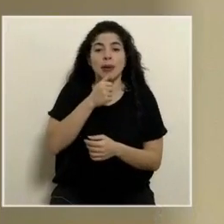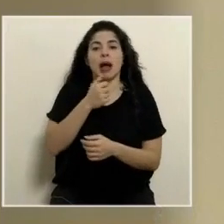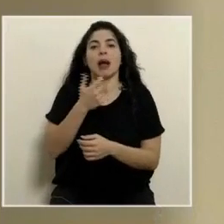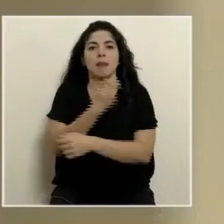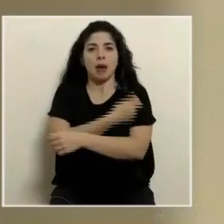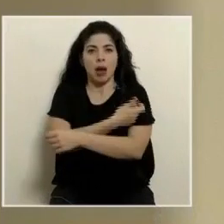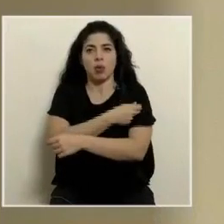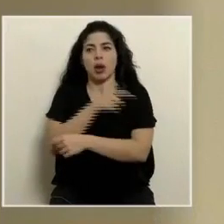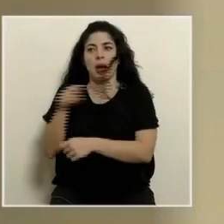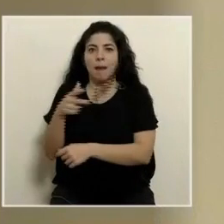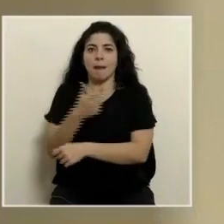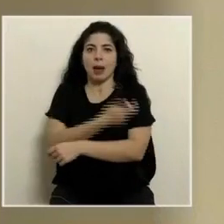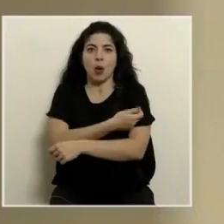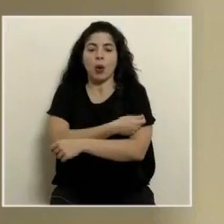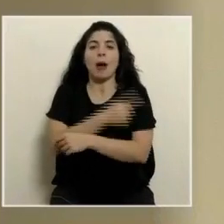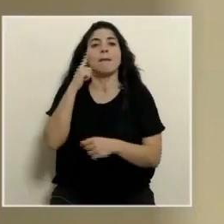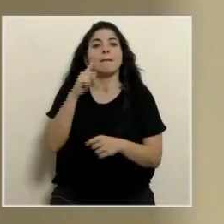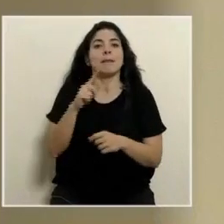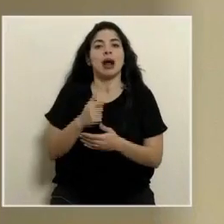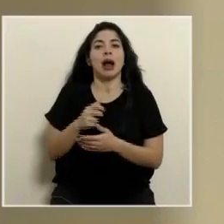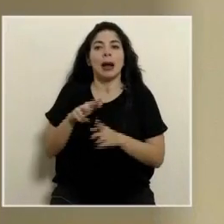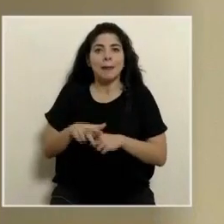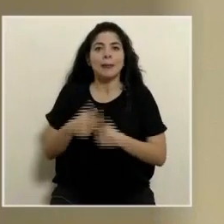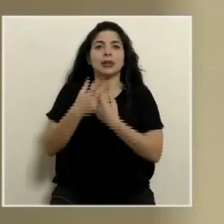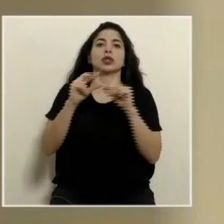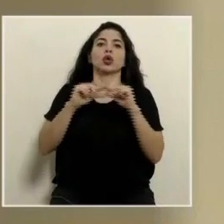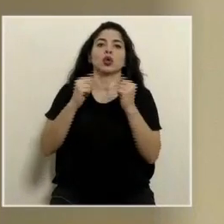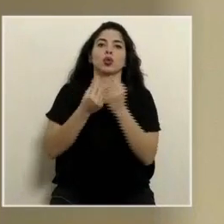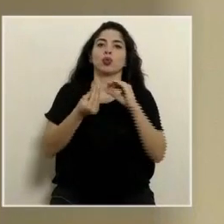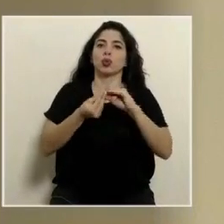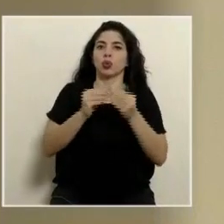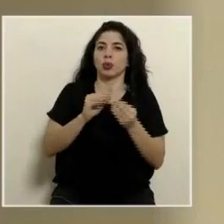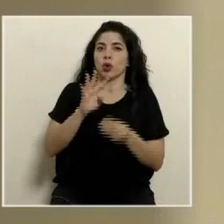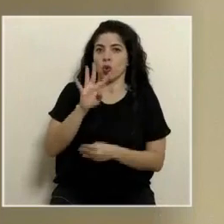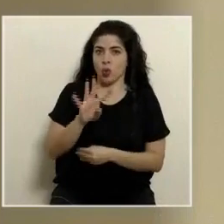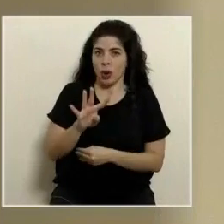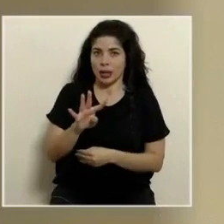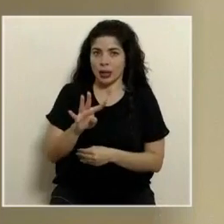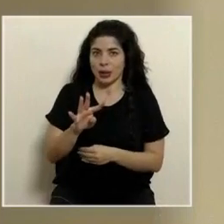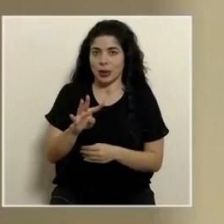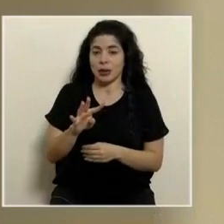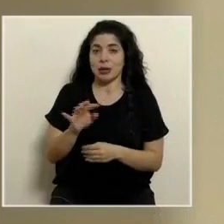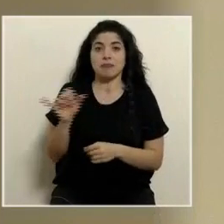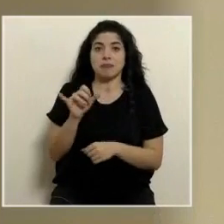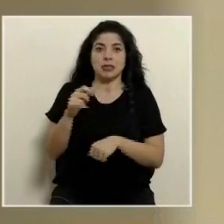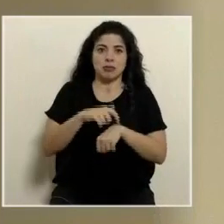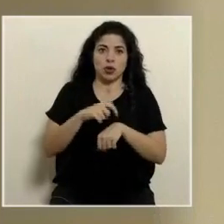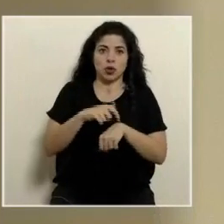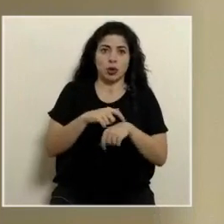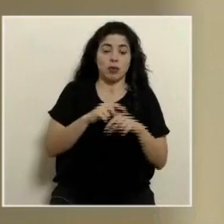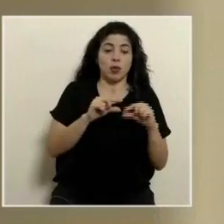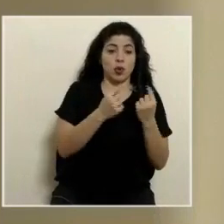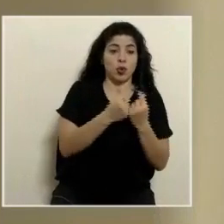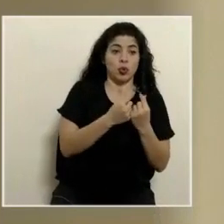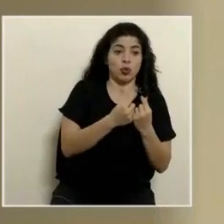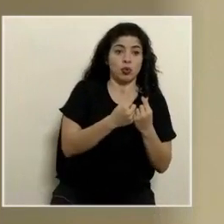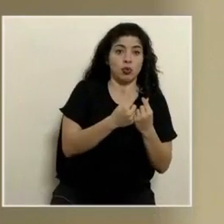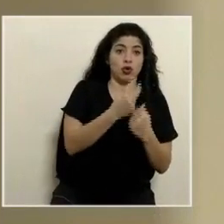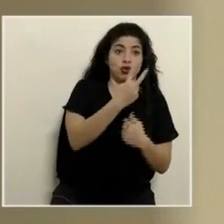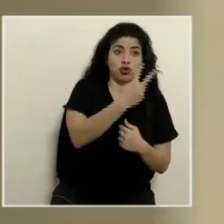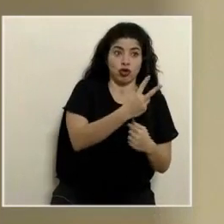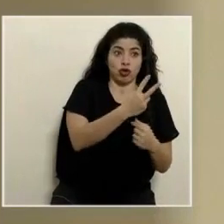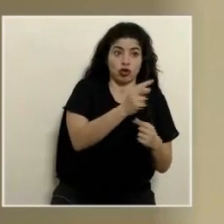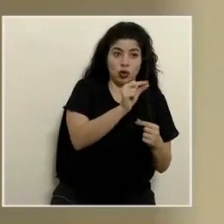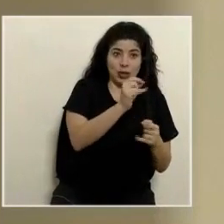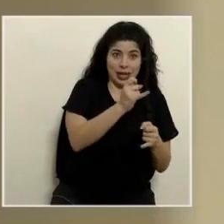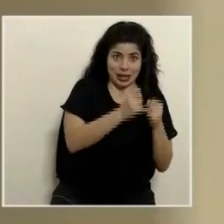y dar iniciado la inmunización del grupo 4 en manera también simultánea con el avance del grupo, terminando el grupo 2